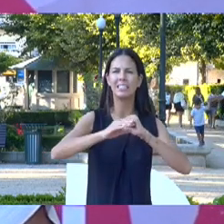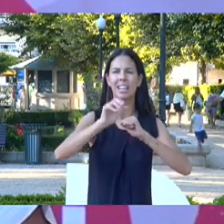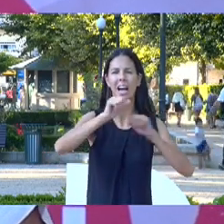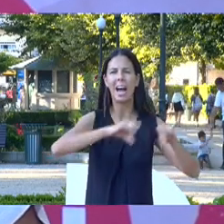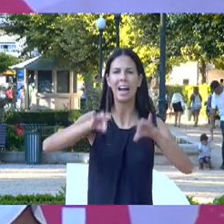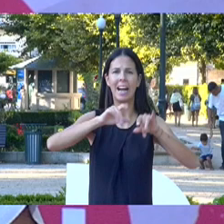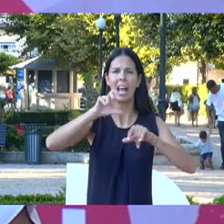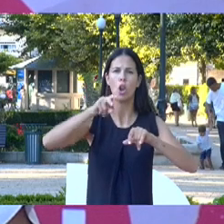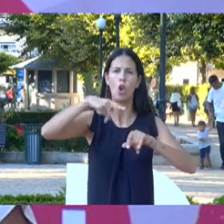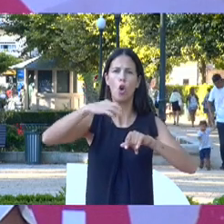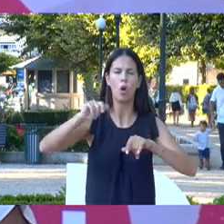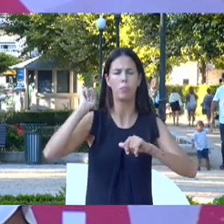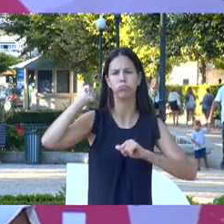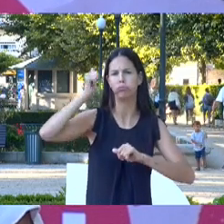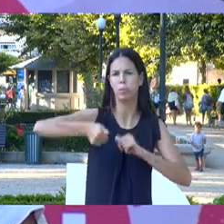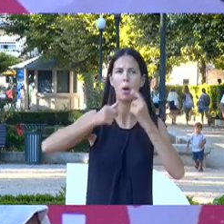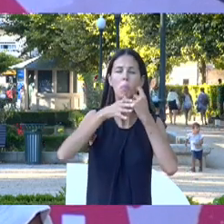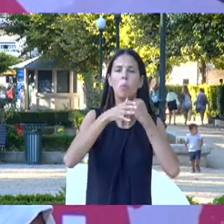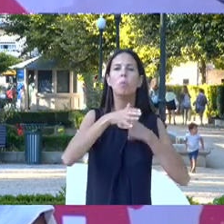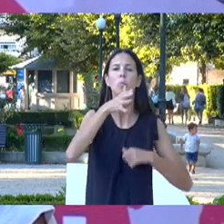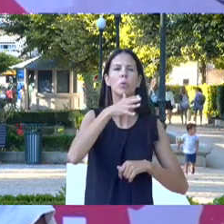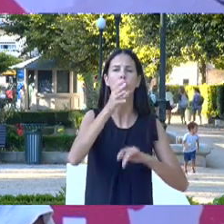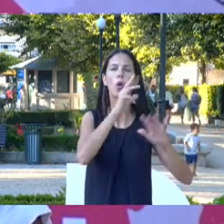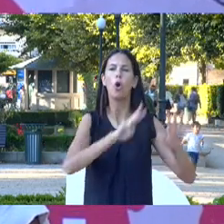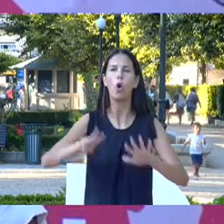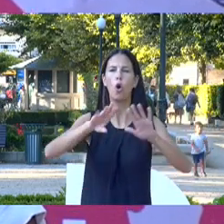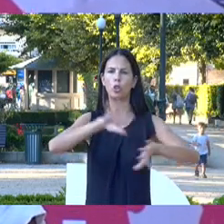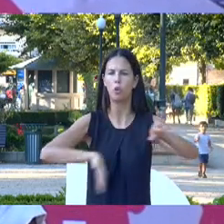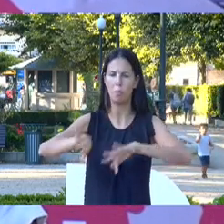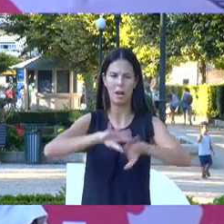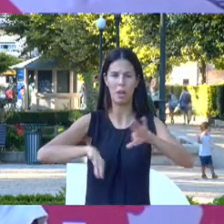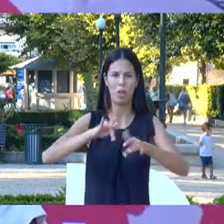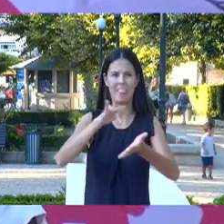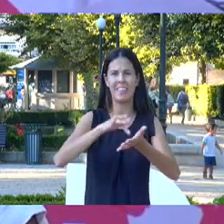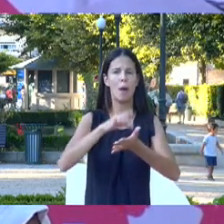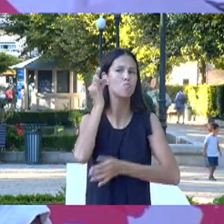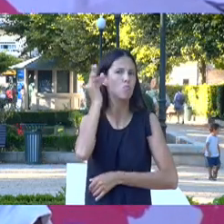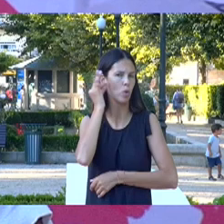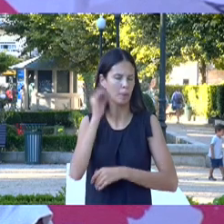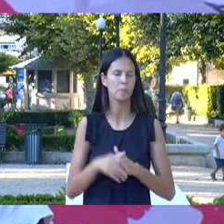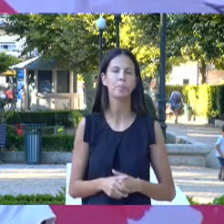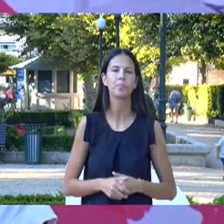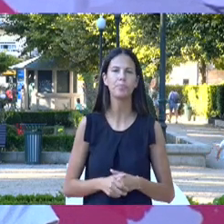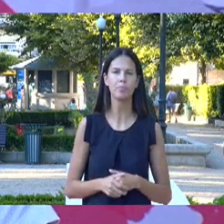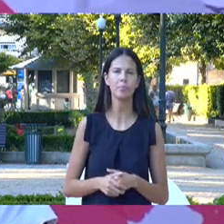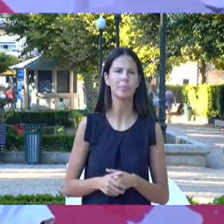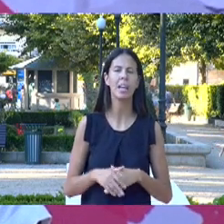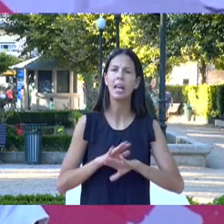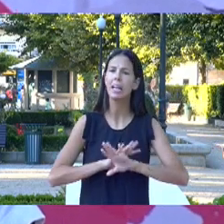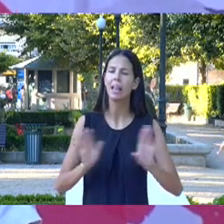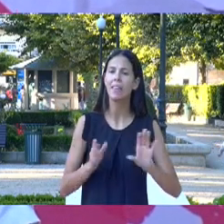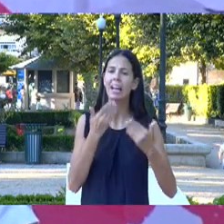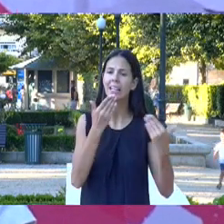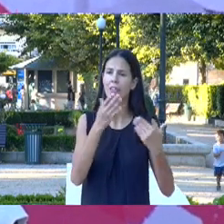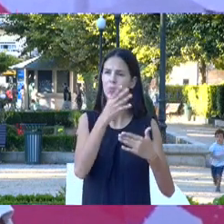varios anos con motivo do 8 de marzo e polo Día da Muller. Nada, agradecer a